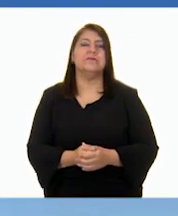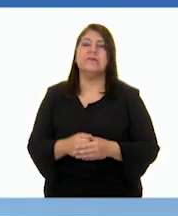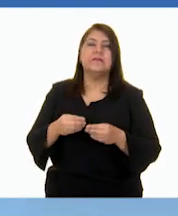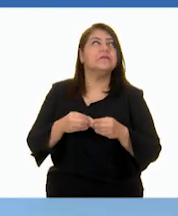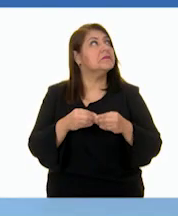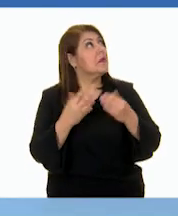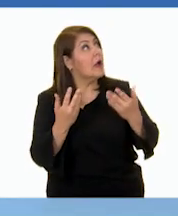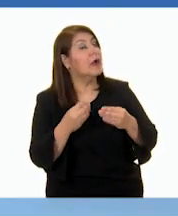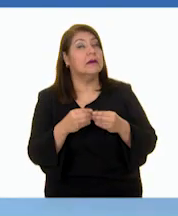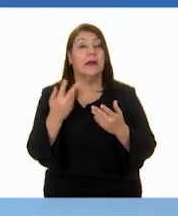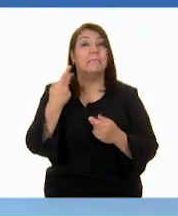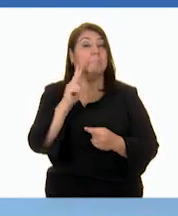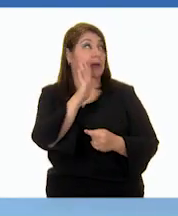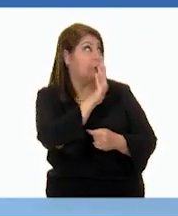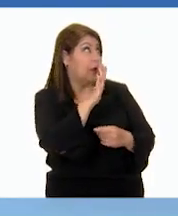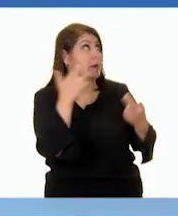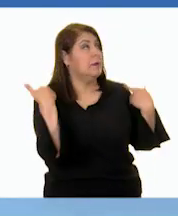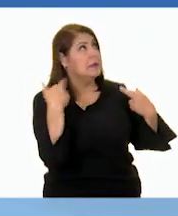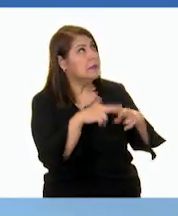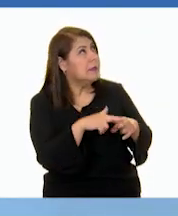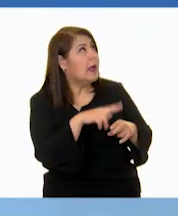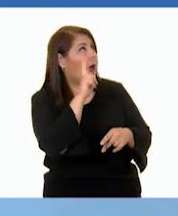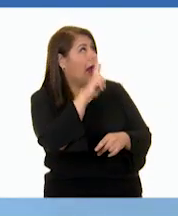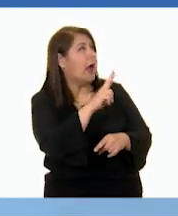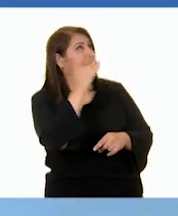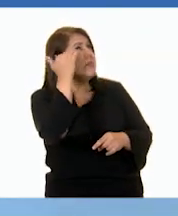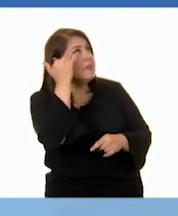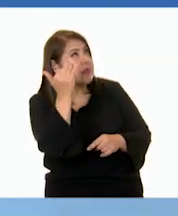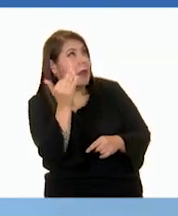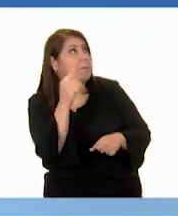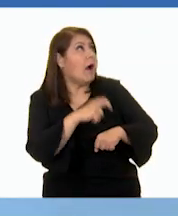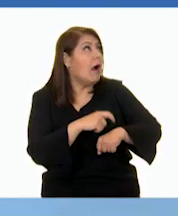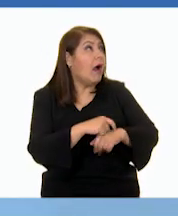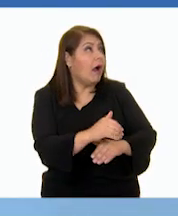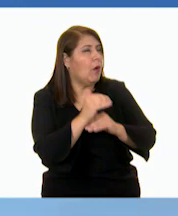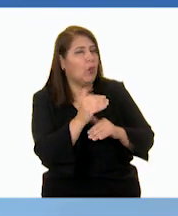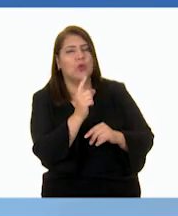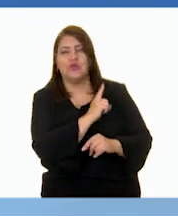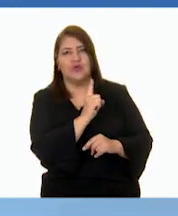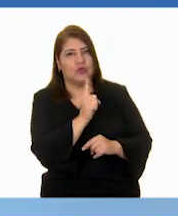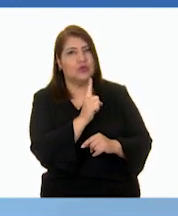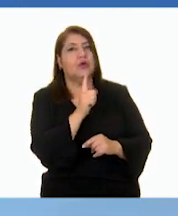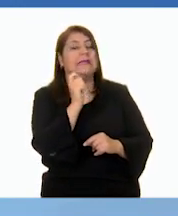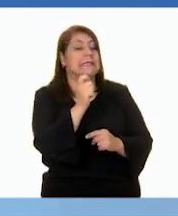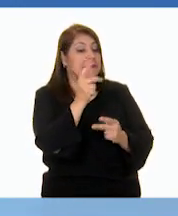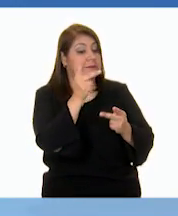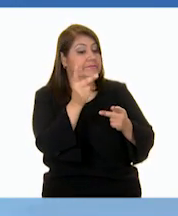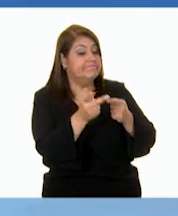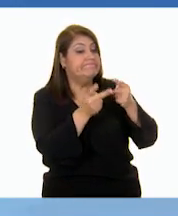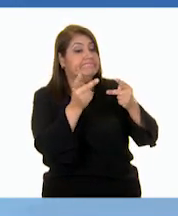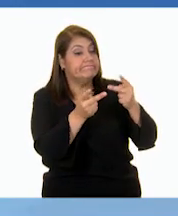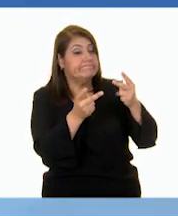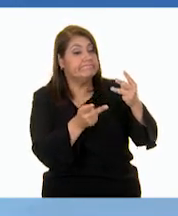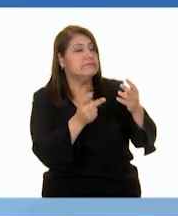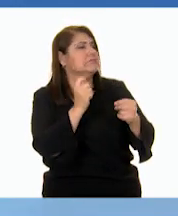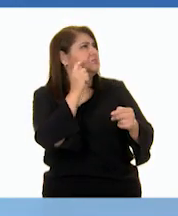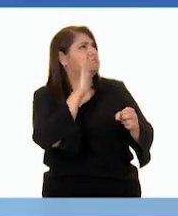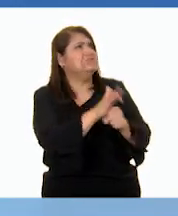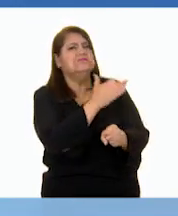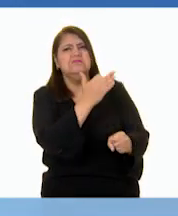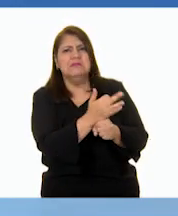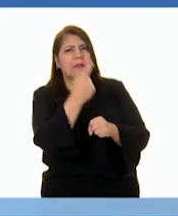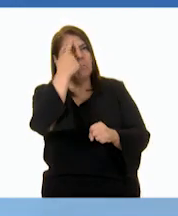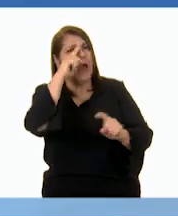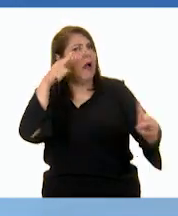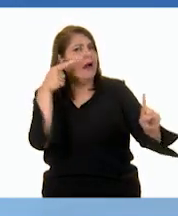pero no crea, profe, que solo fue por tiempo, sino porque también esas preguntas eran suficientes para cumplir